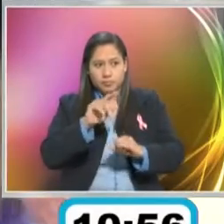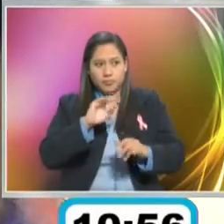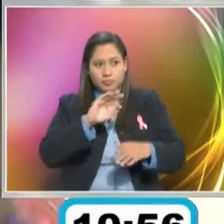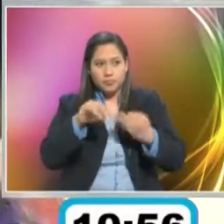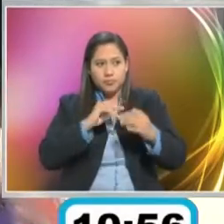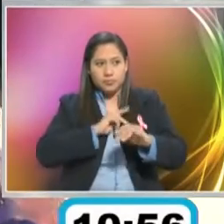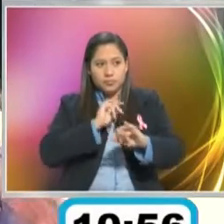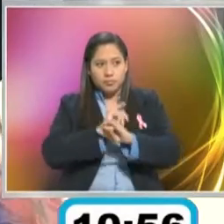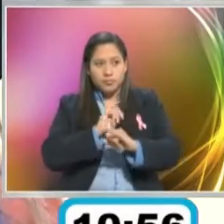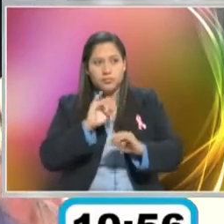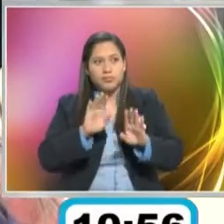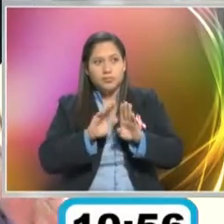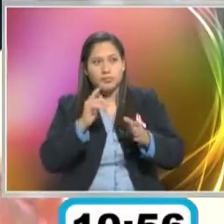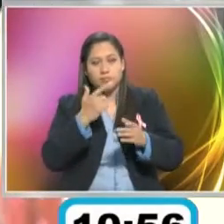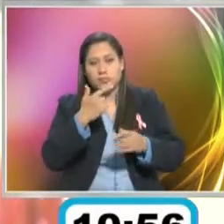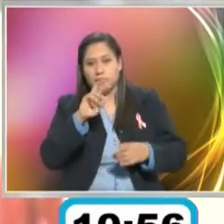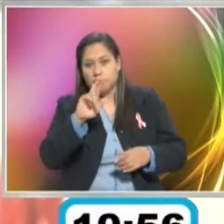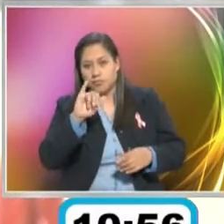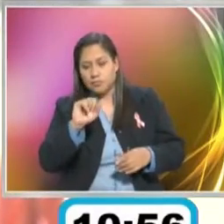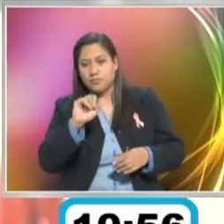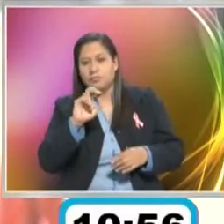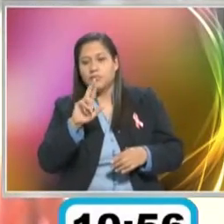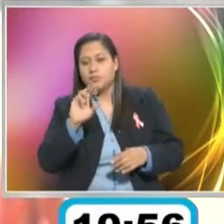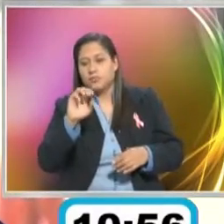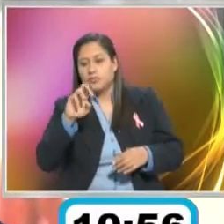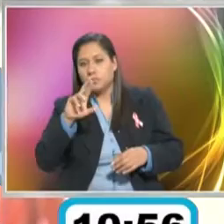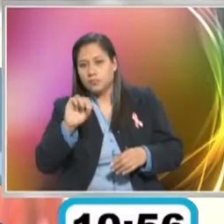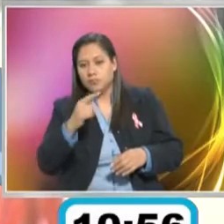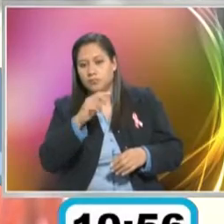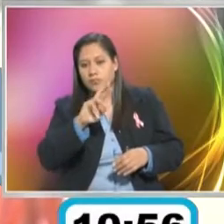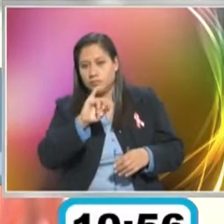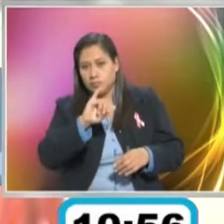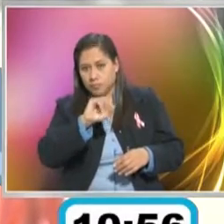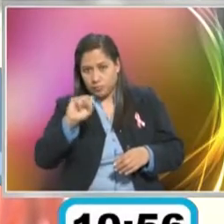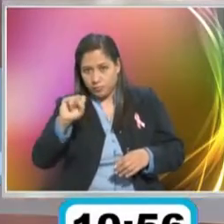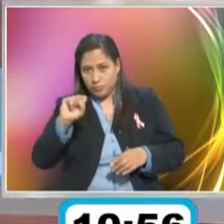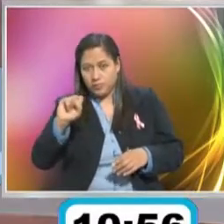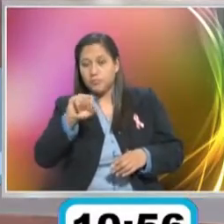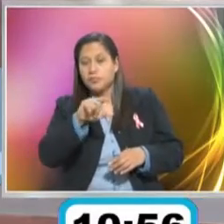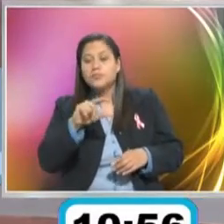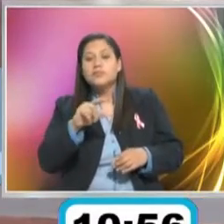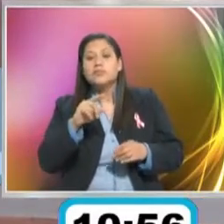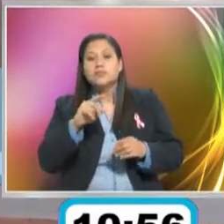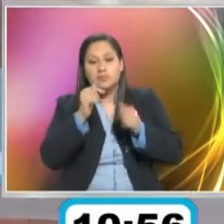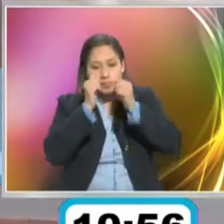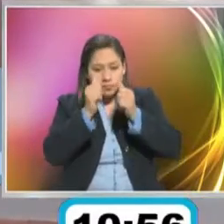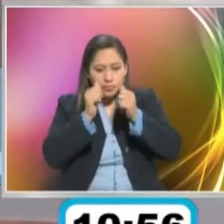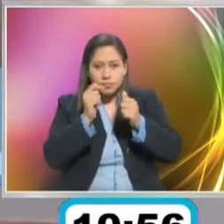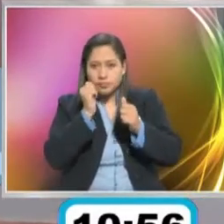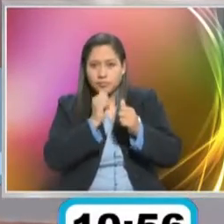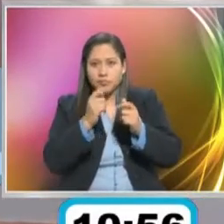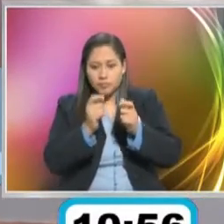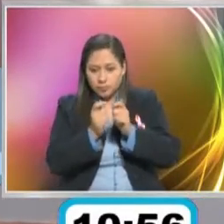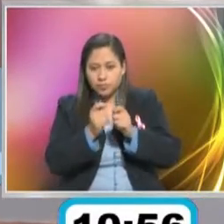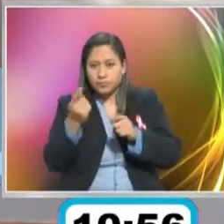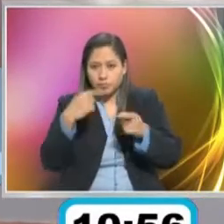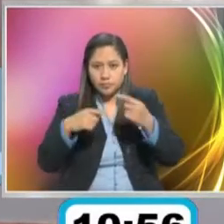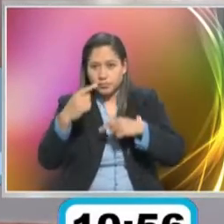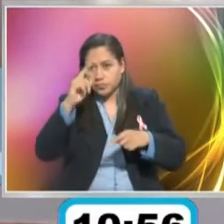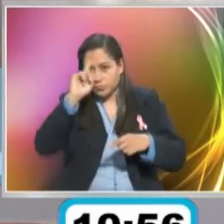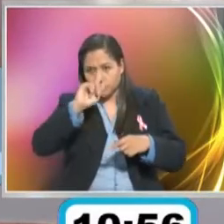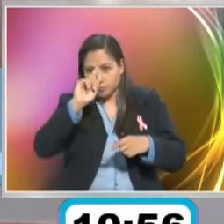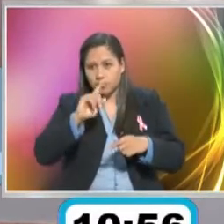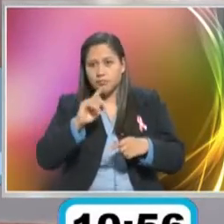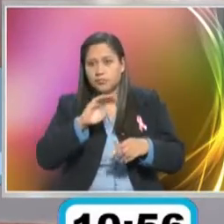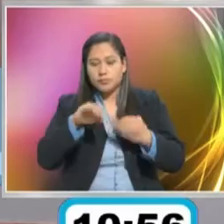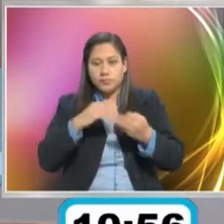todas mis redes sociales estoy como Gris Romero, Gris con doble S. Estoy yo al pendiente de todas, así que pendiente de sus sugerencias y todo lo que quieran,